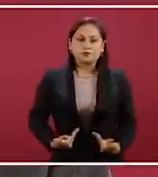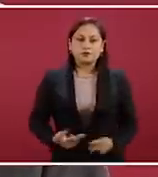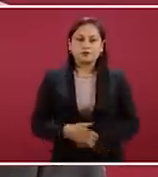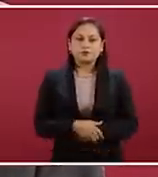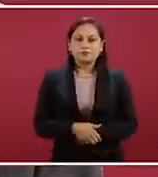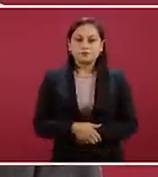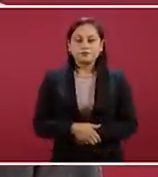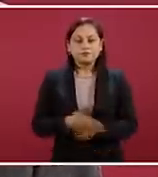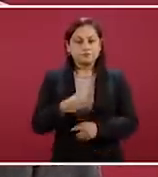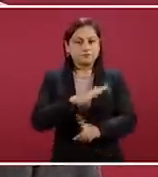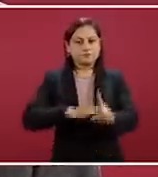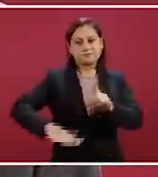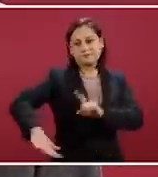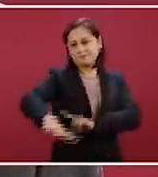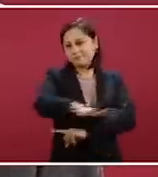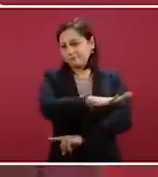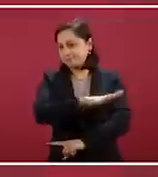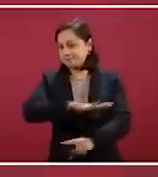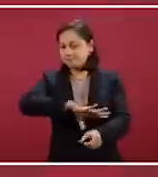en general,